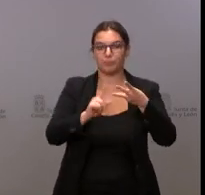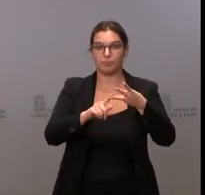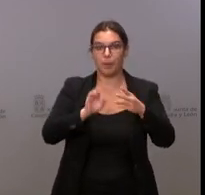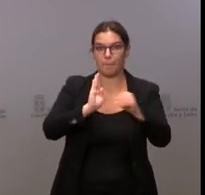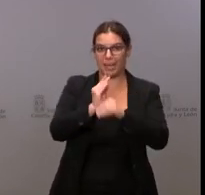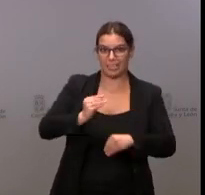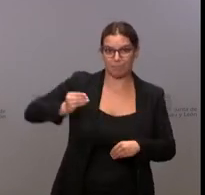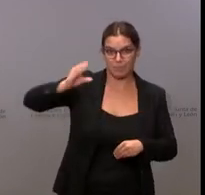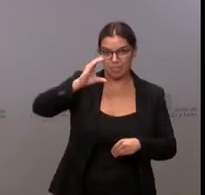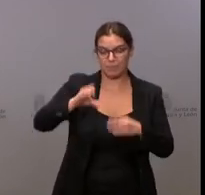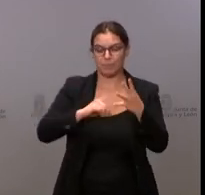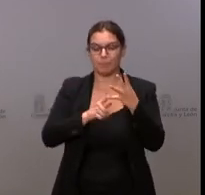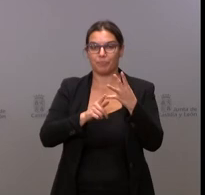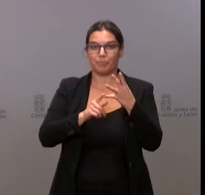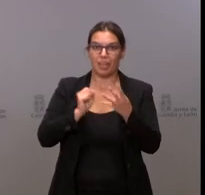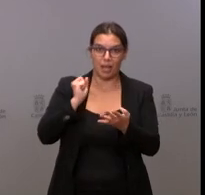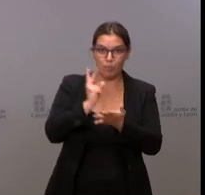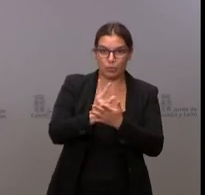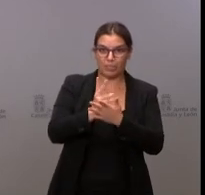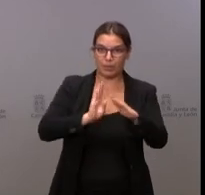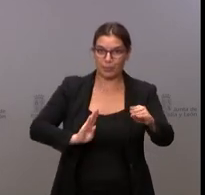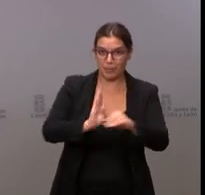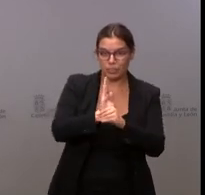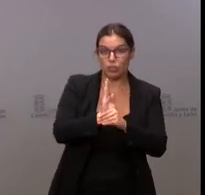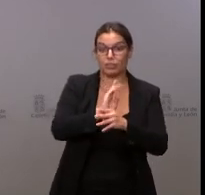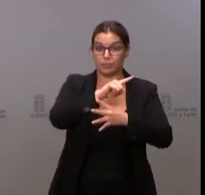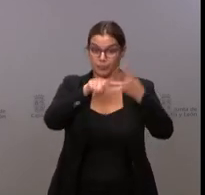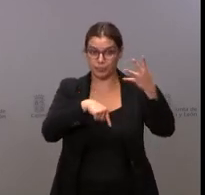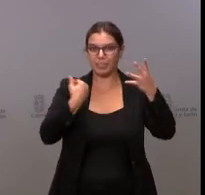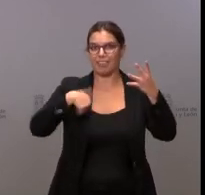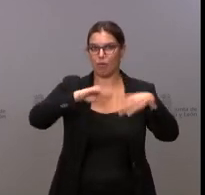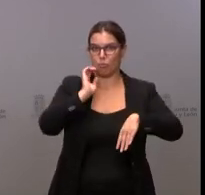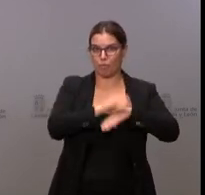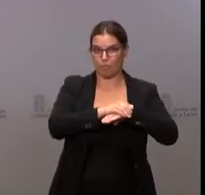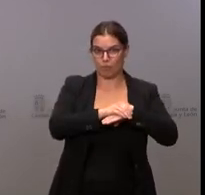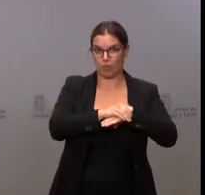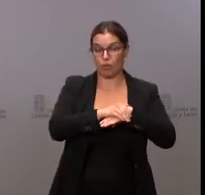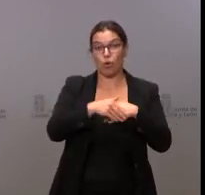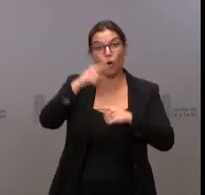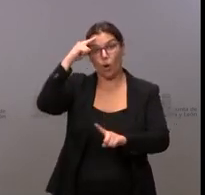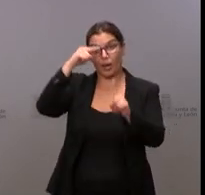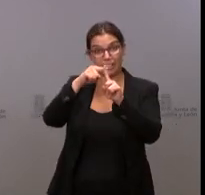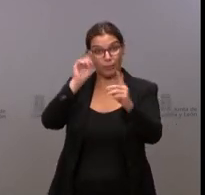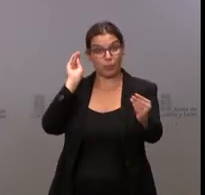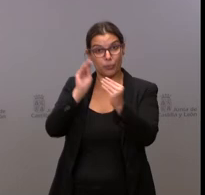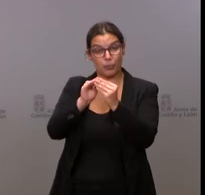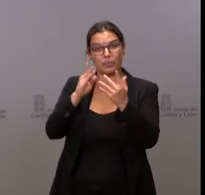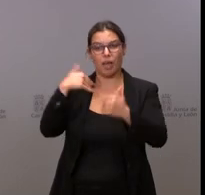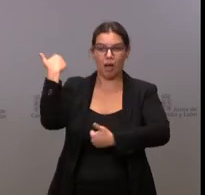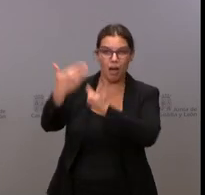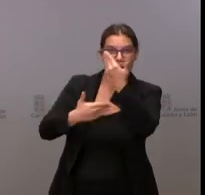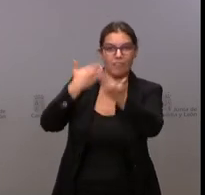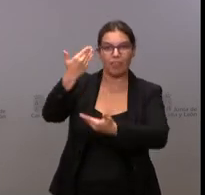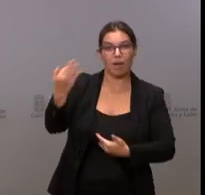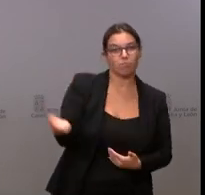becas apuesta por la inversión son hechos cumplidos con el objetivo común de avanzar en la excelencia